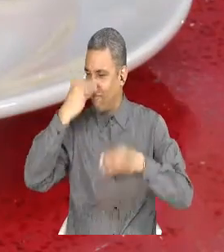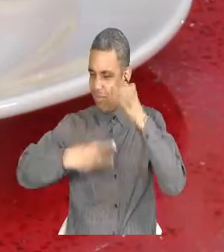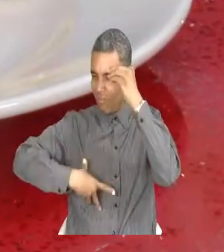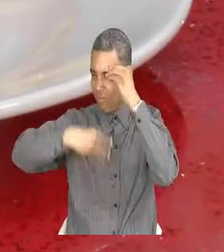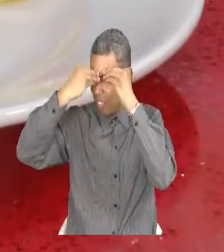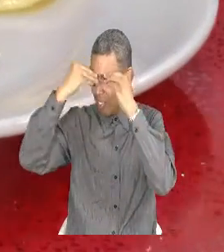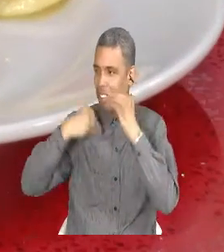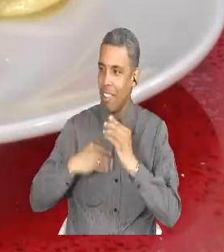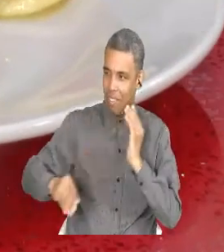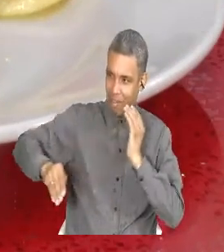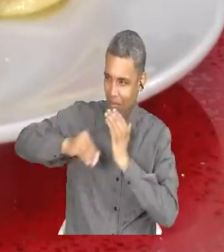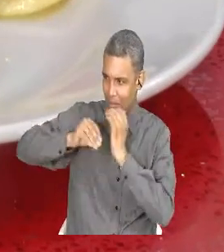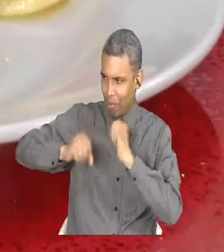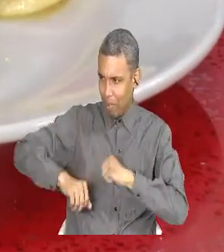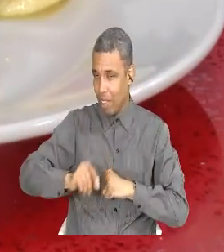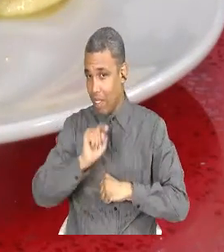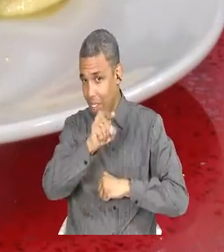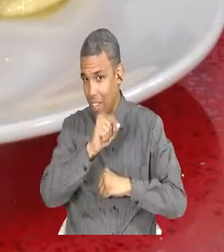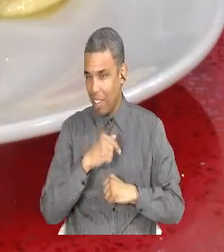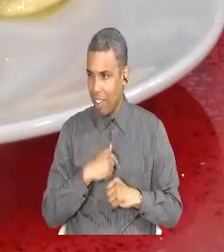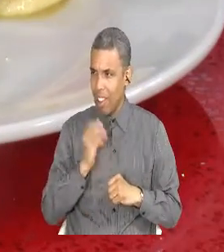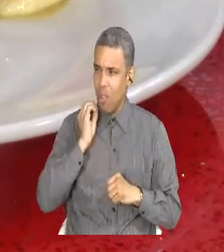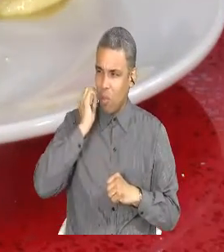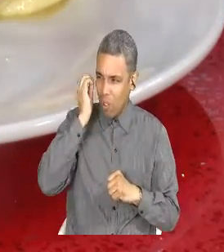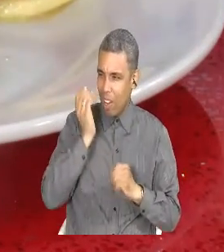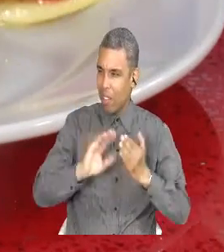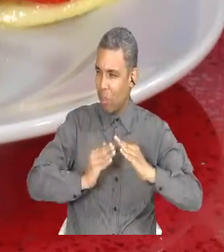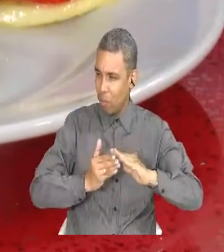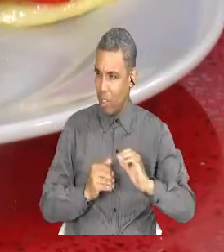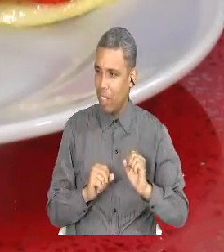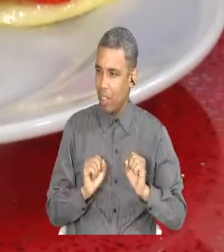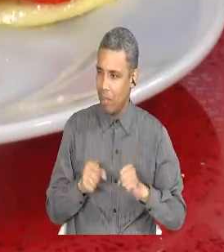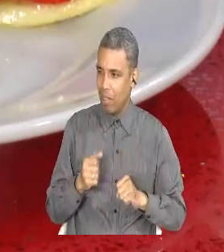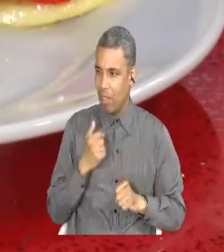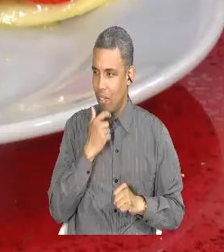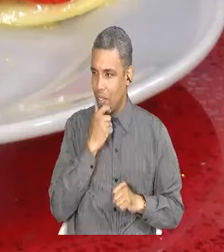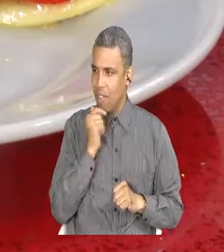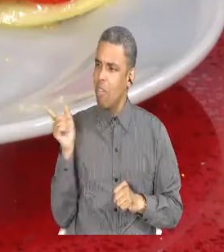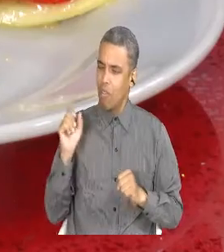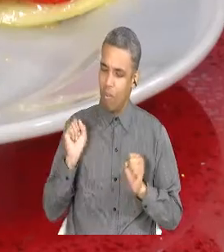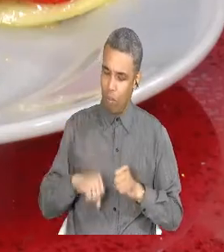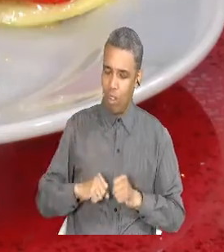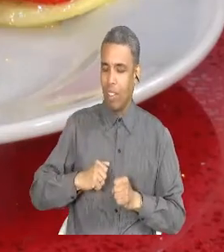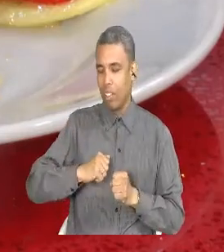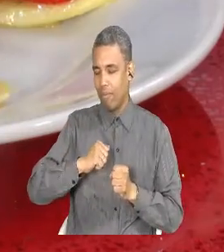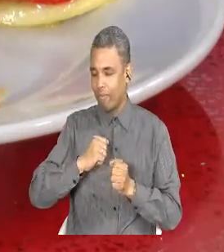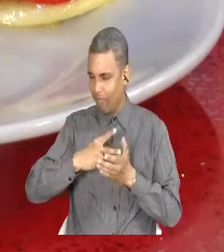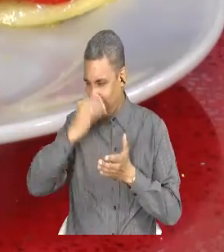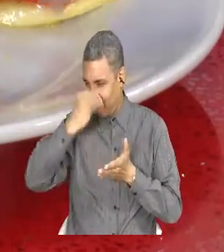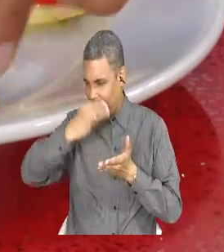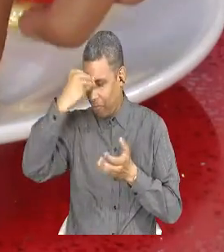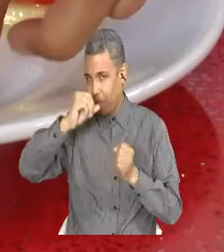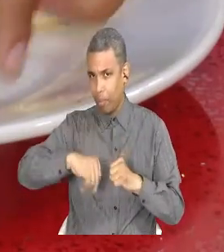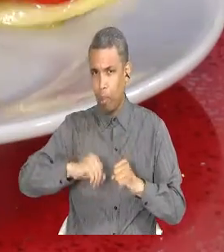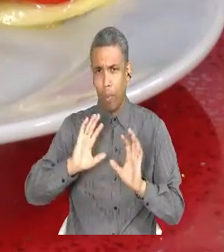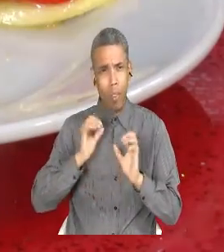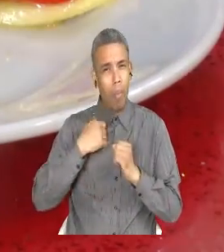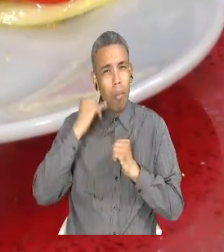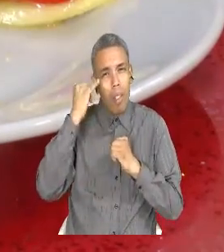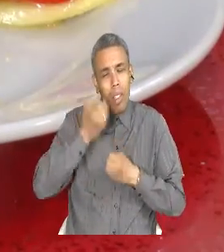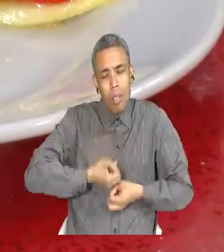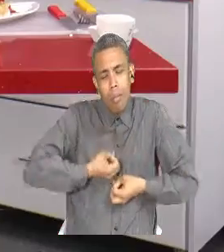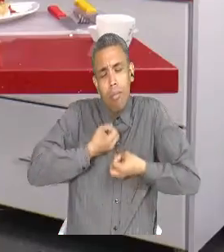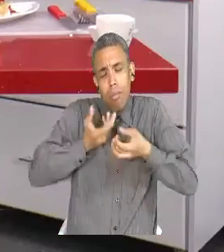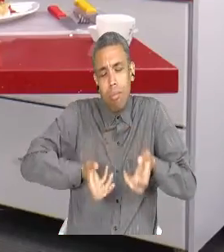las televidentes, que lo que preparamos solo se va a ver de pronto complicado a la imaginación de la gente, sí. Pero